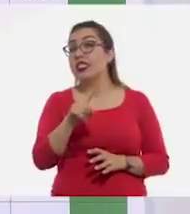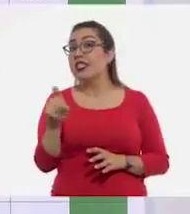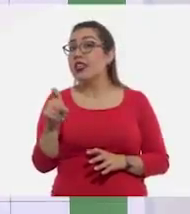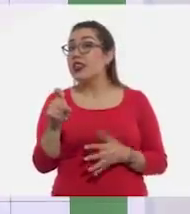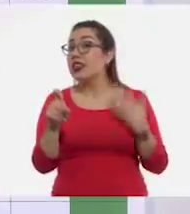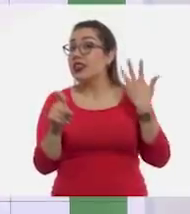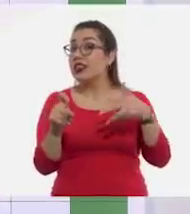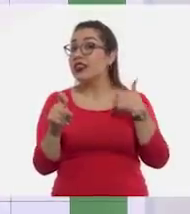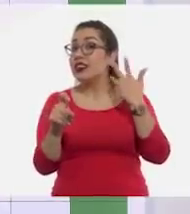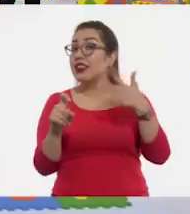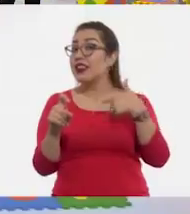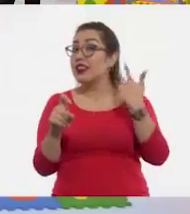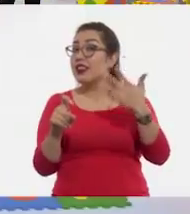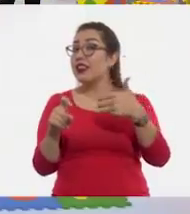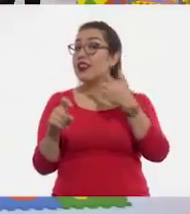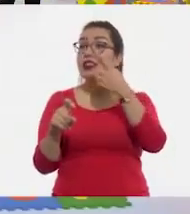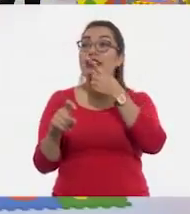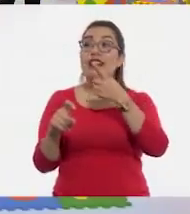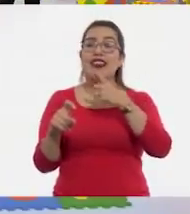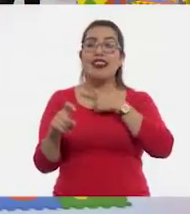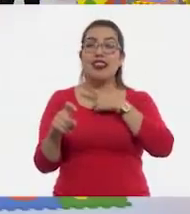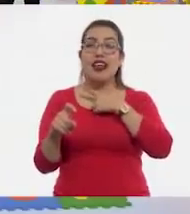¿Eh? No escuché bien. ¿Cómo?